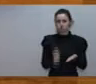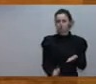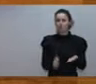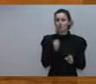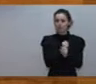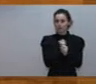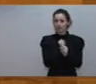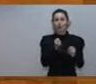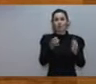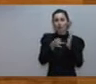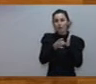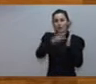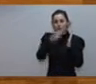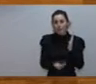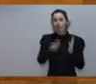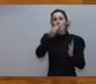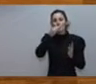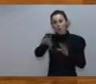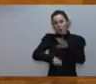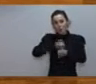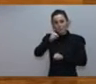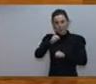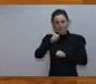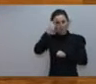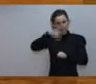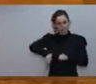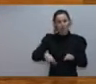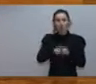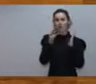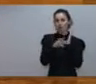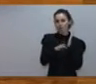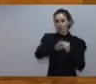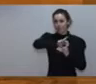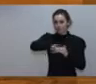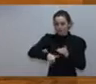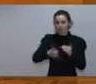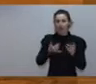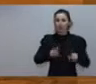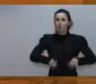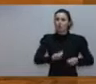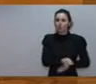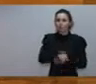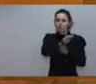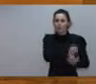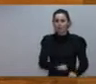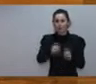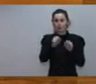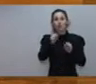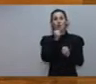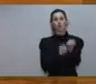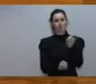hacer buena cocina casera con alimentos comprados con criterios de localidad, ambientales, económicos, en este